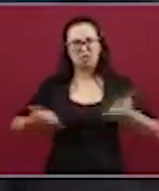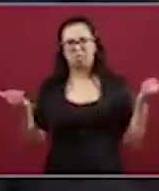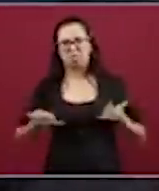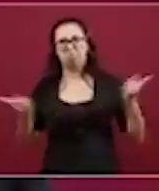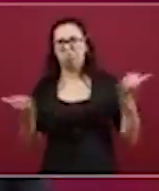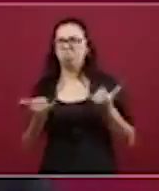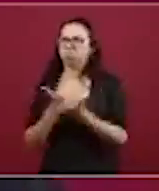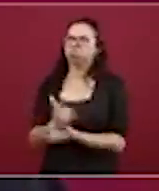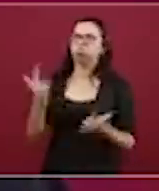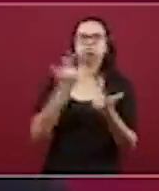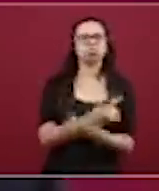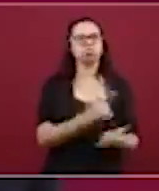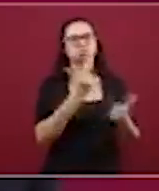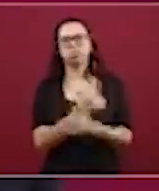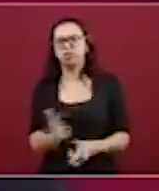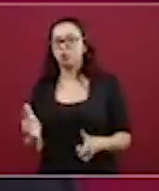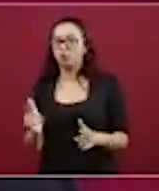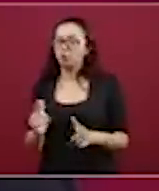puede